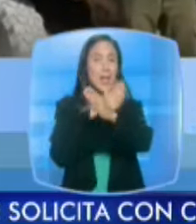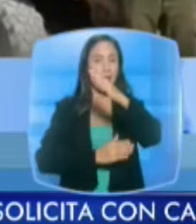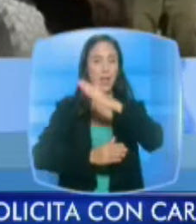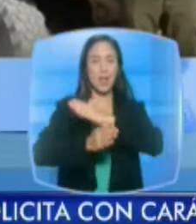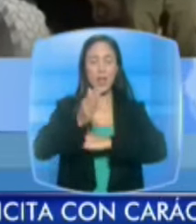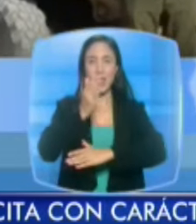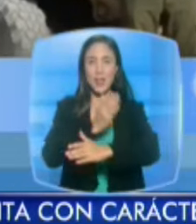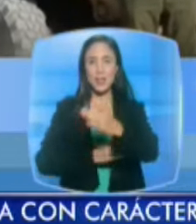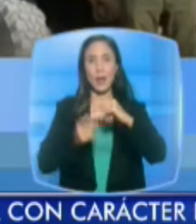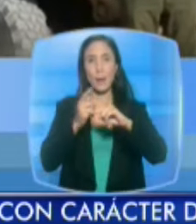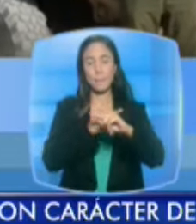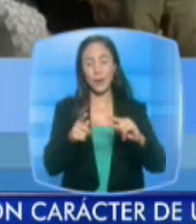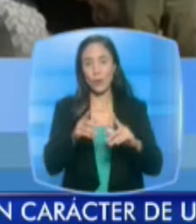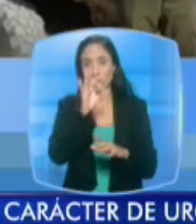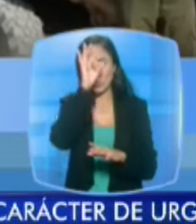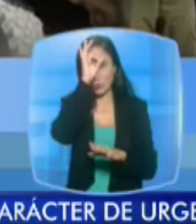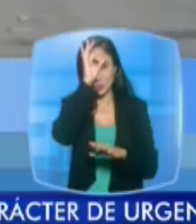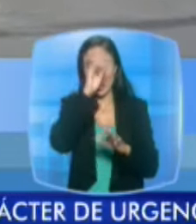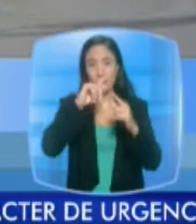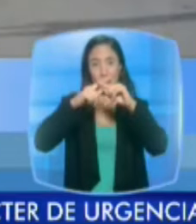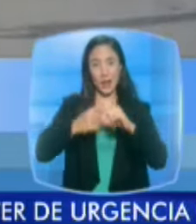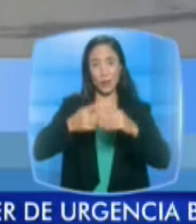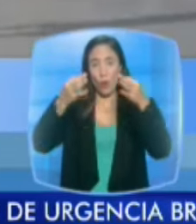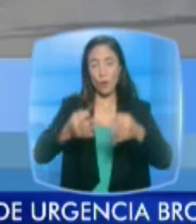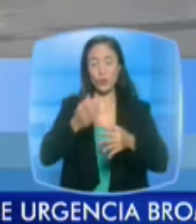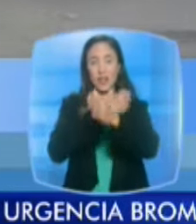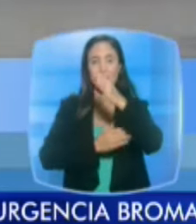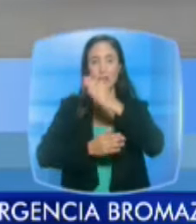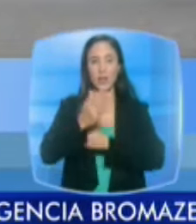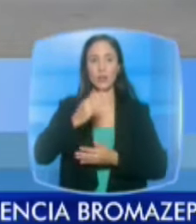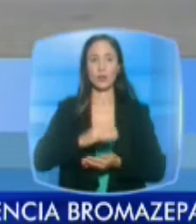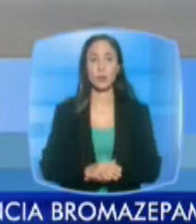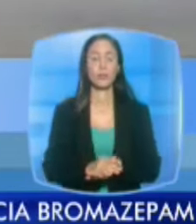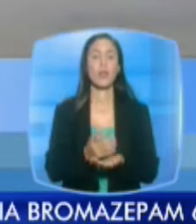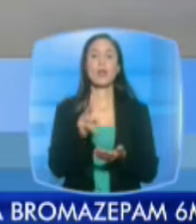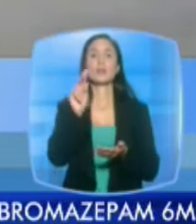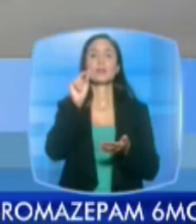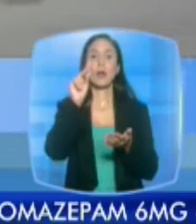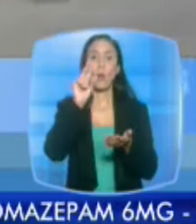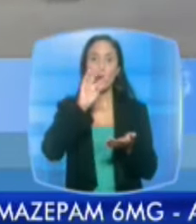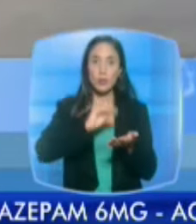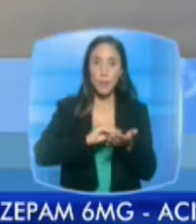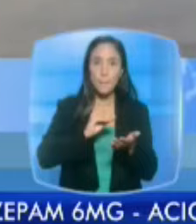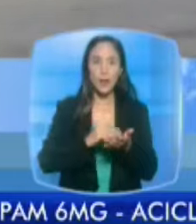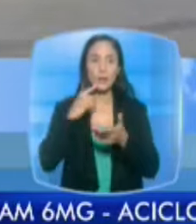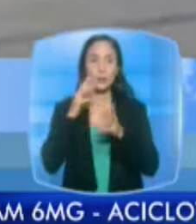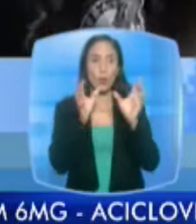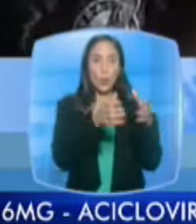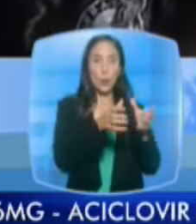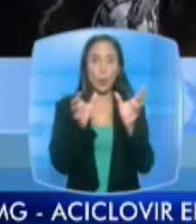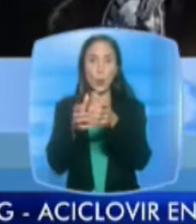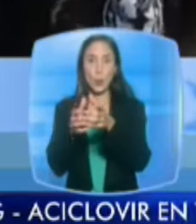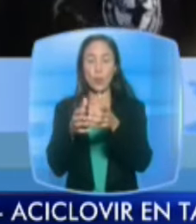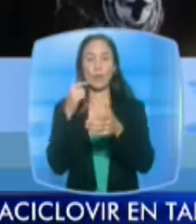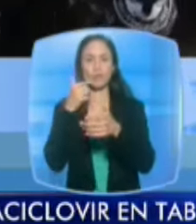heridas, sin embargo, se desconoce la cifra exacta. Esta sería la segunda ofensiva por parte del grupo